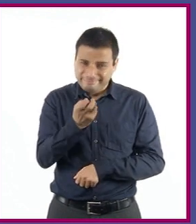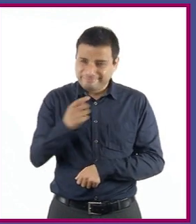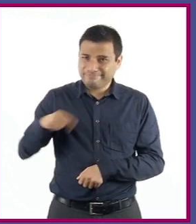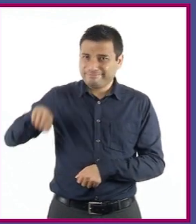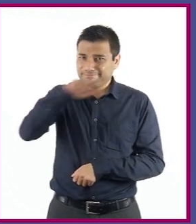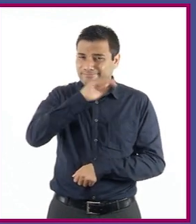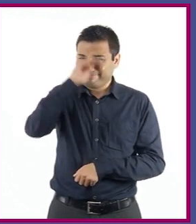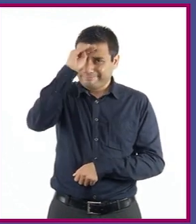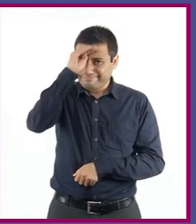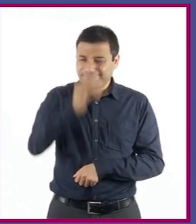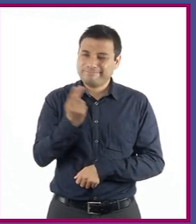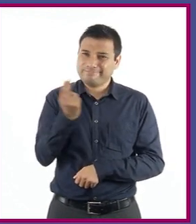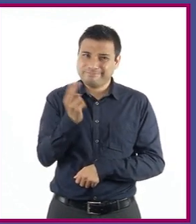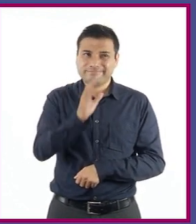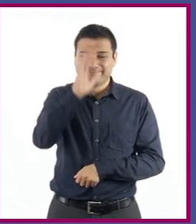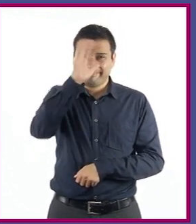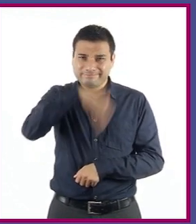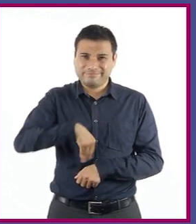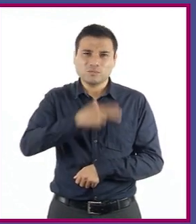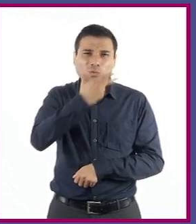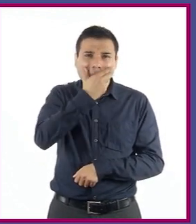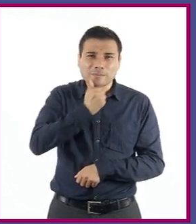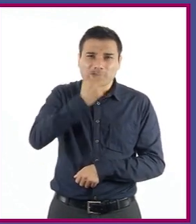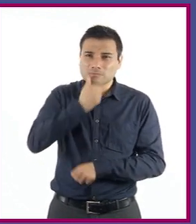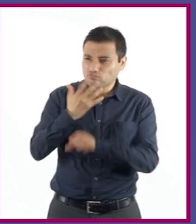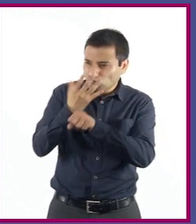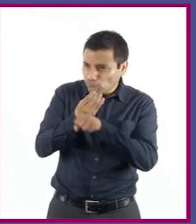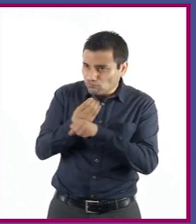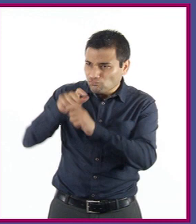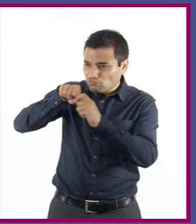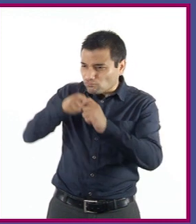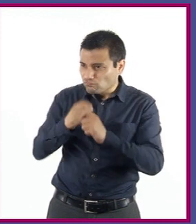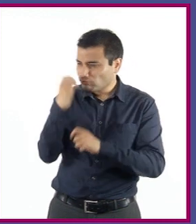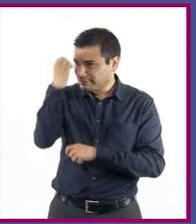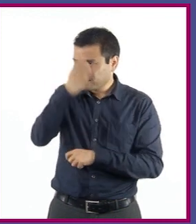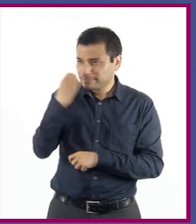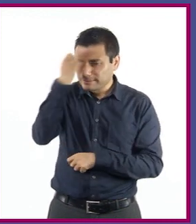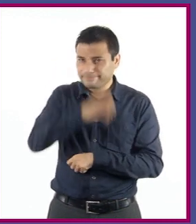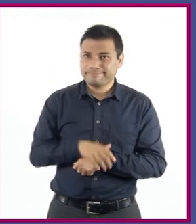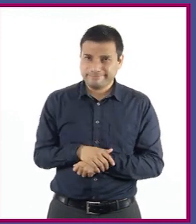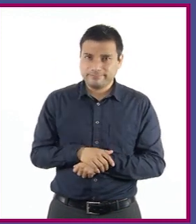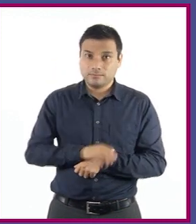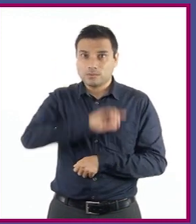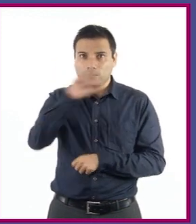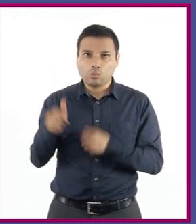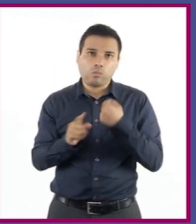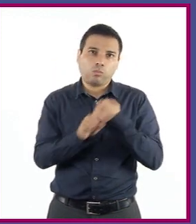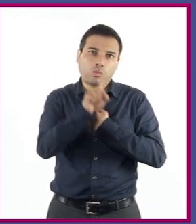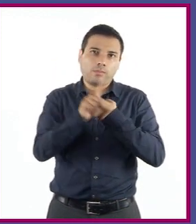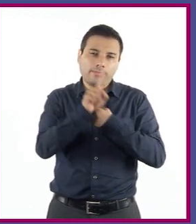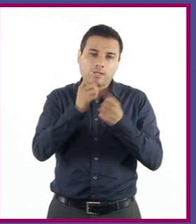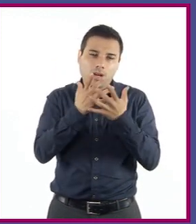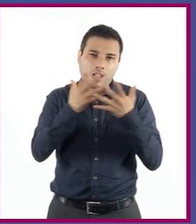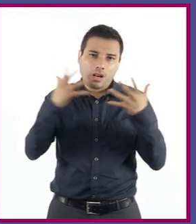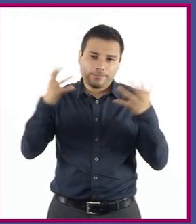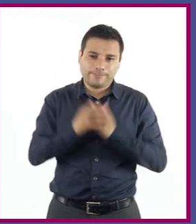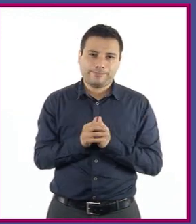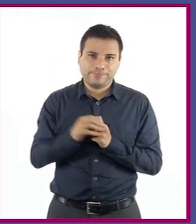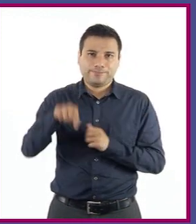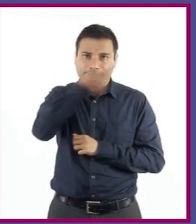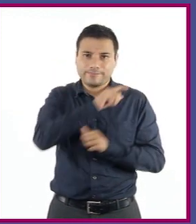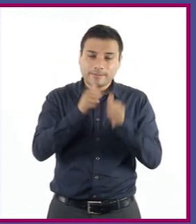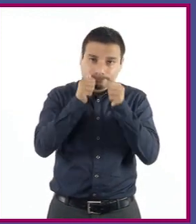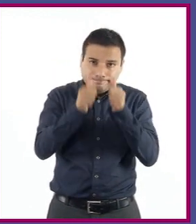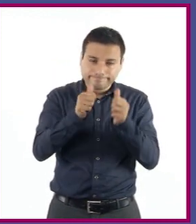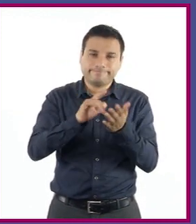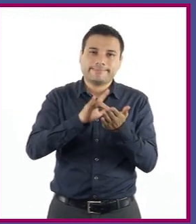consideramos que es necesario llamar a un plomero para que revise las instalaciones antes de que el problema sea mayor. Agradecemos la atención a